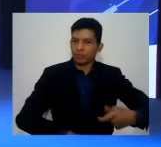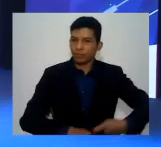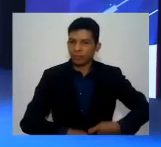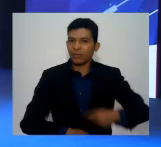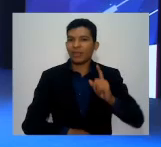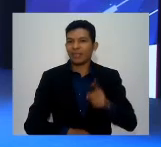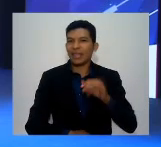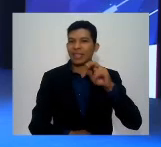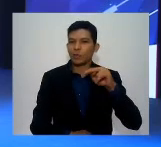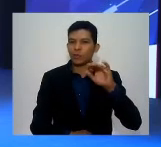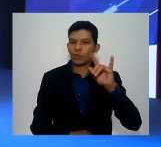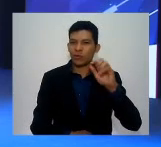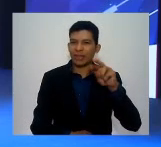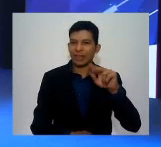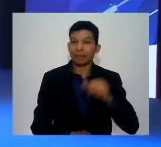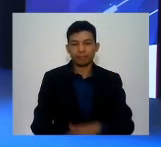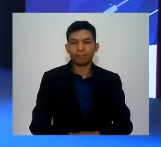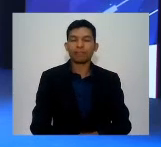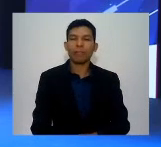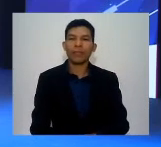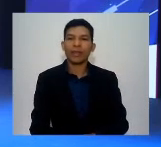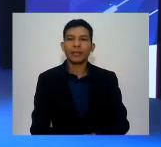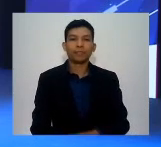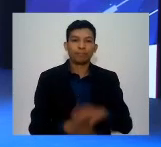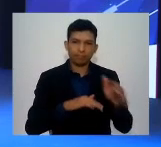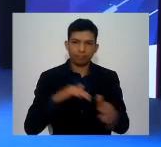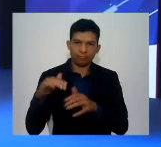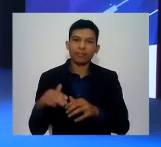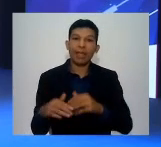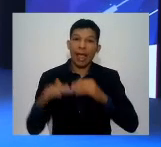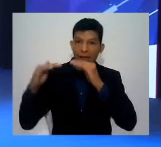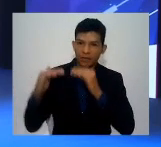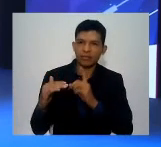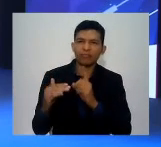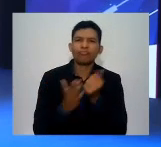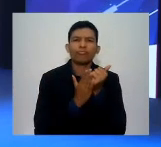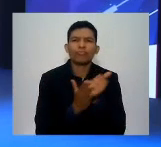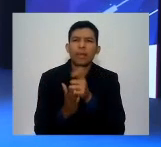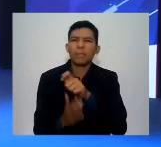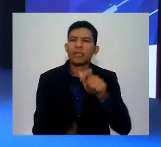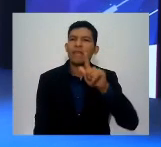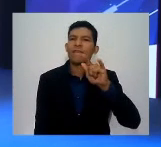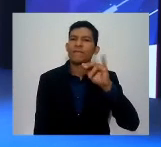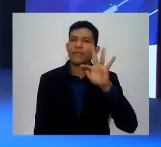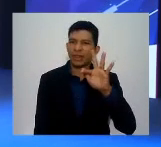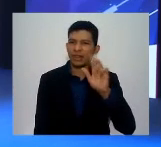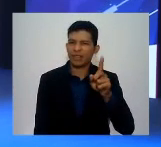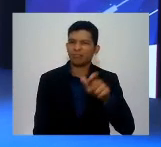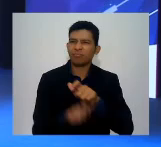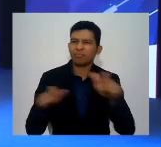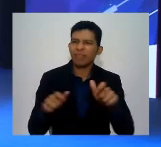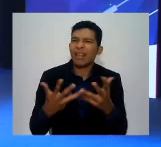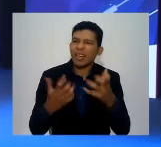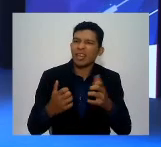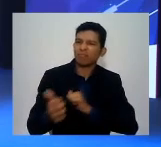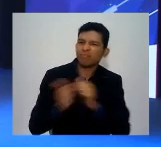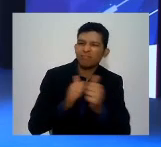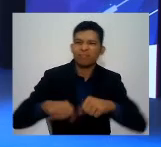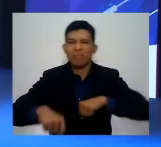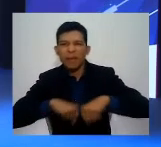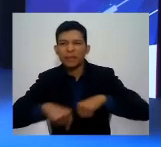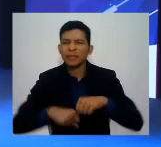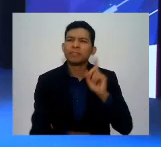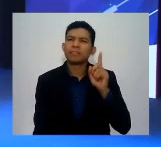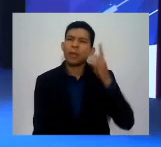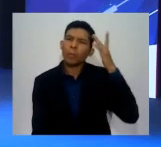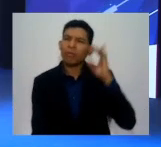como uno tiene un termómetro. ¿Listo? Al lado izquierdo arriba tenemos un glucómetro. El glucómetro es un dispositivo que sirve para medir